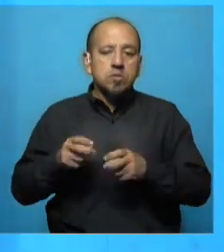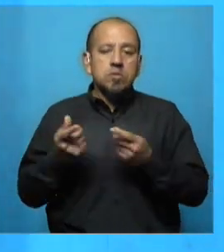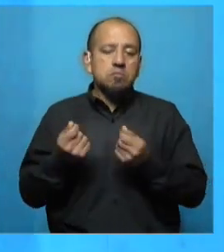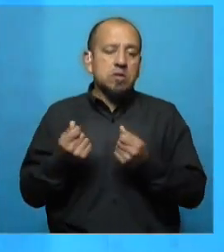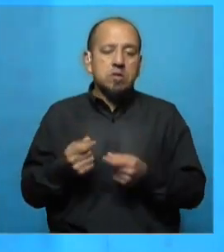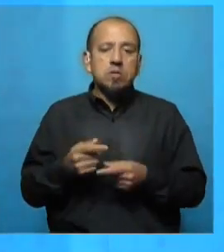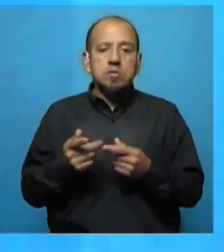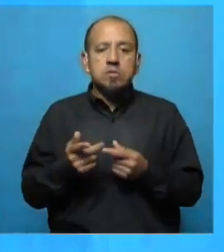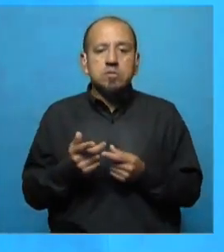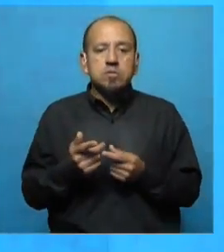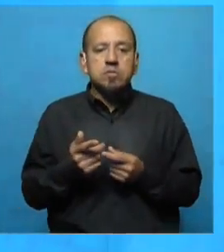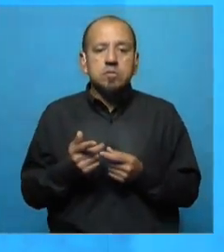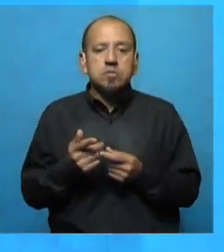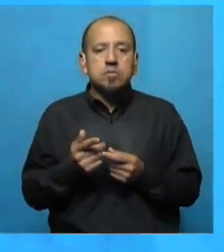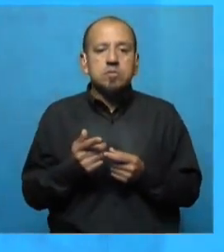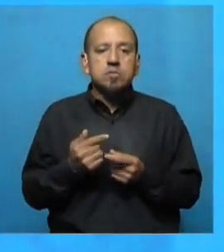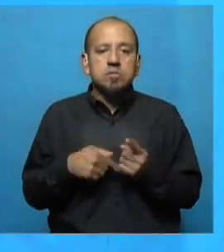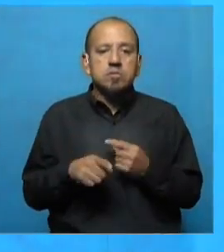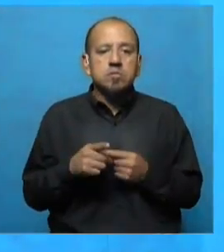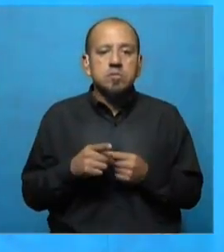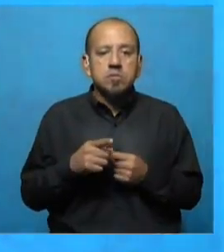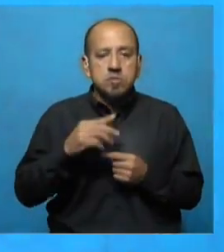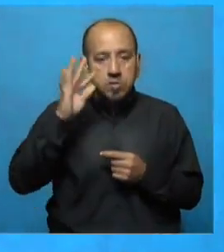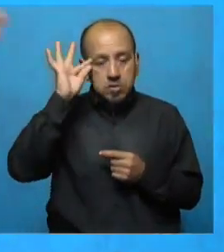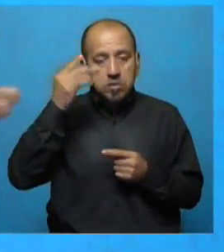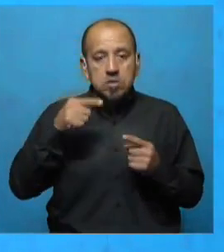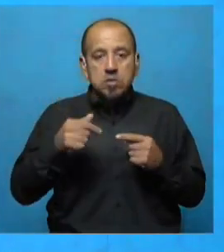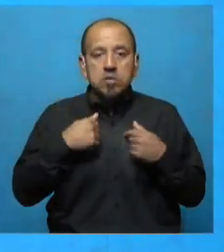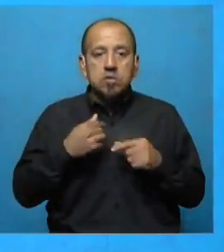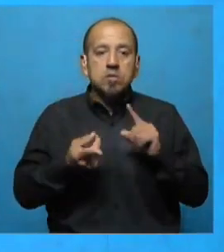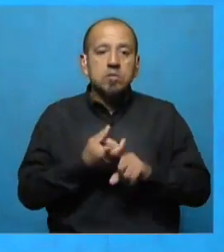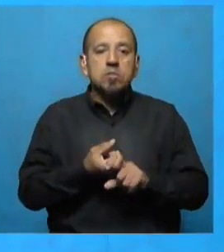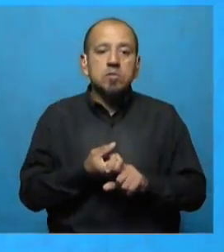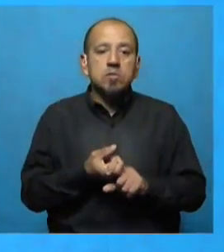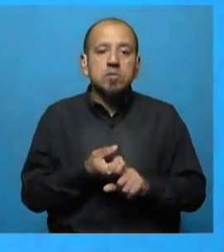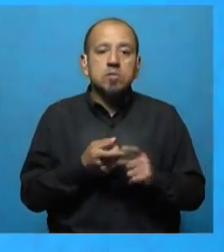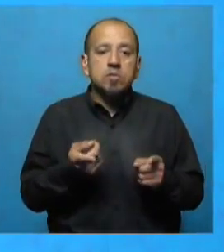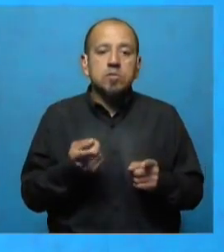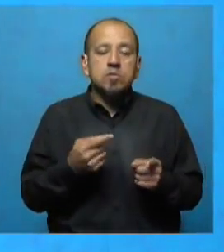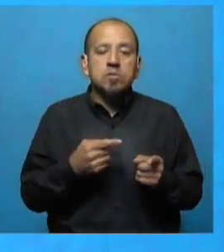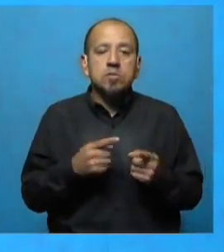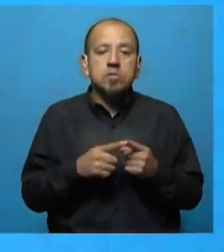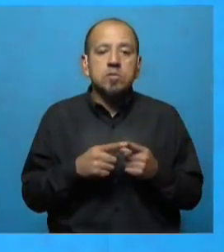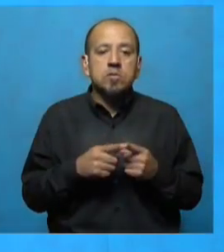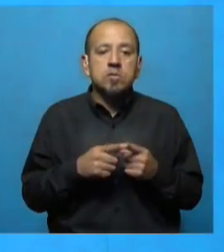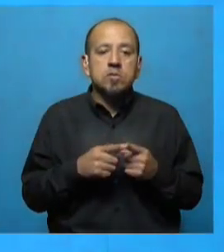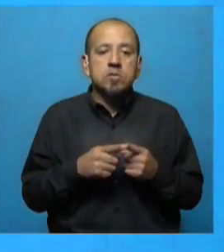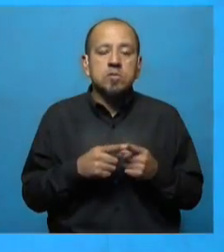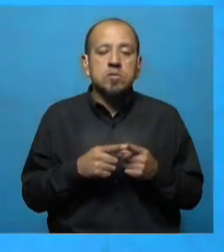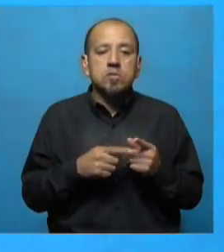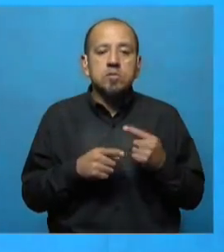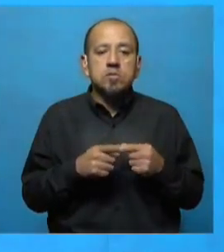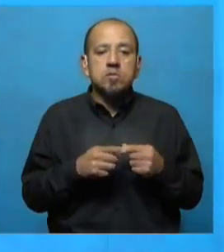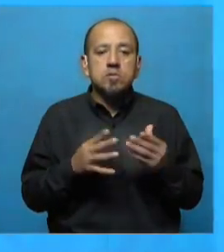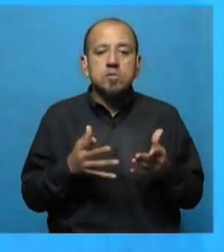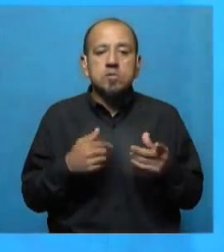no no creo que eso también fue y mi esposo tampoco hubiera sido caótico este y la